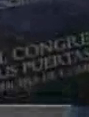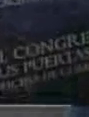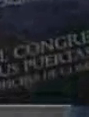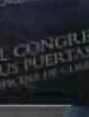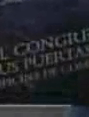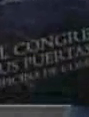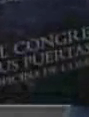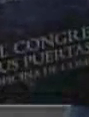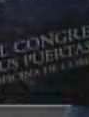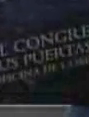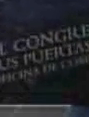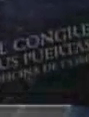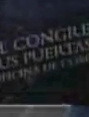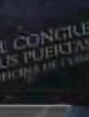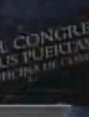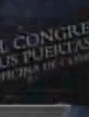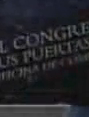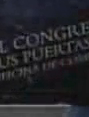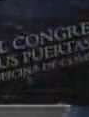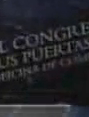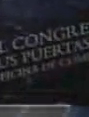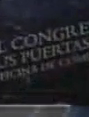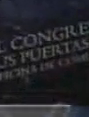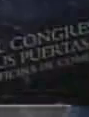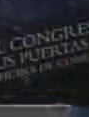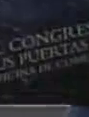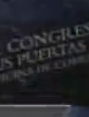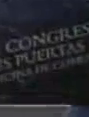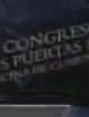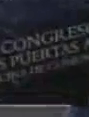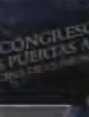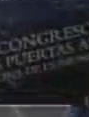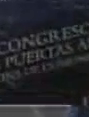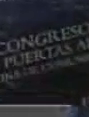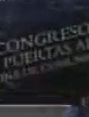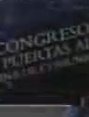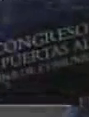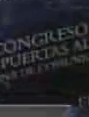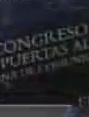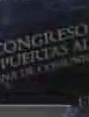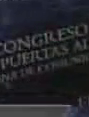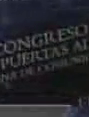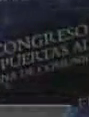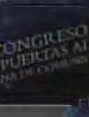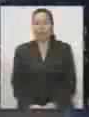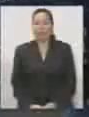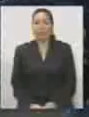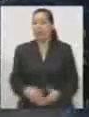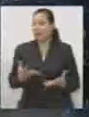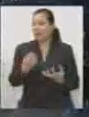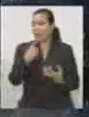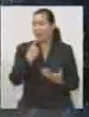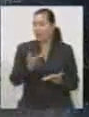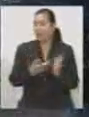Ya. Copias van a ser entregadas una vez acabada la conferencia. Yo quiero, primero que todo,